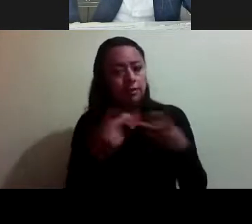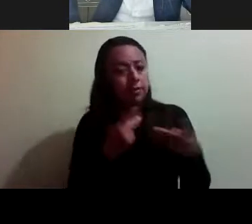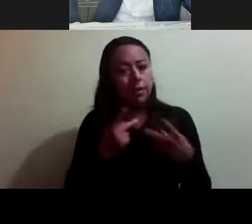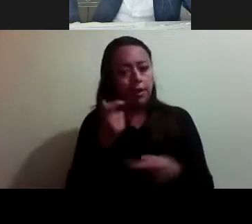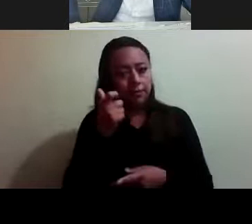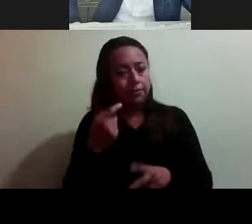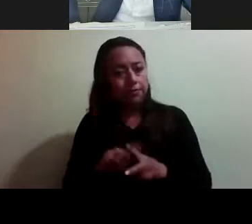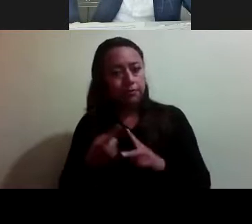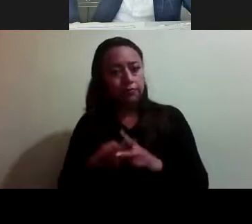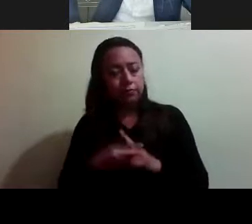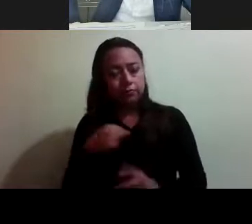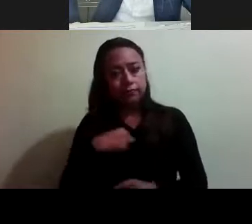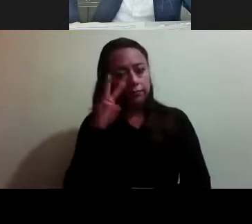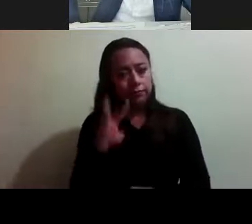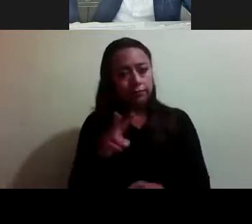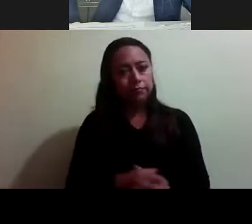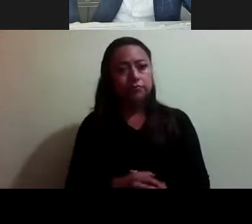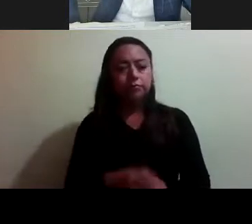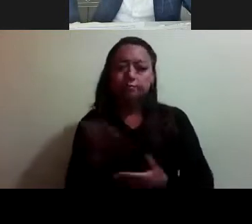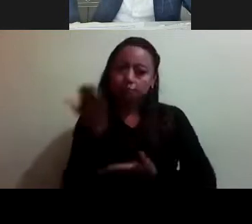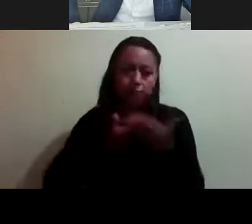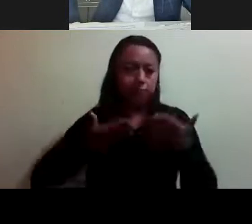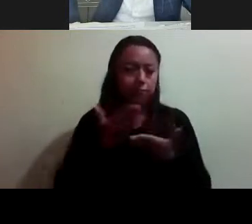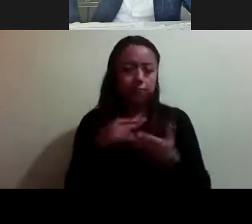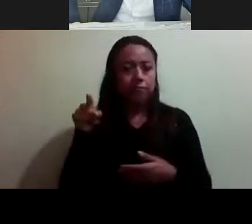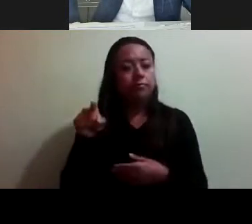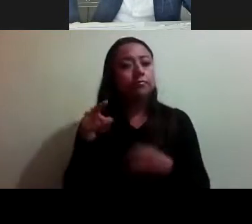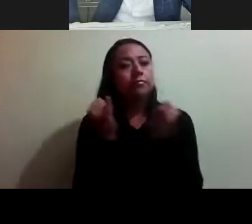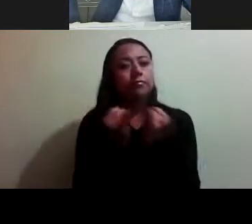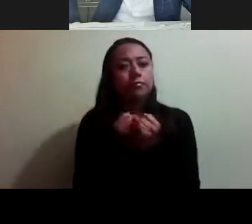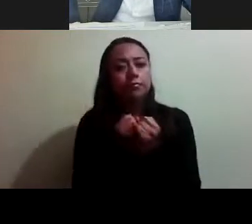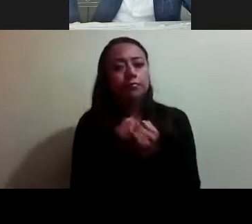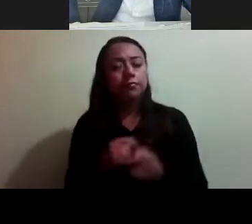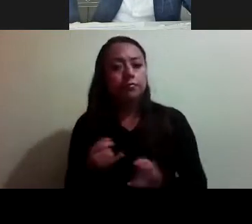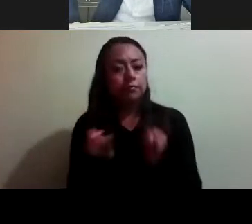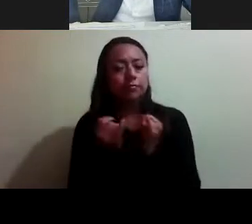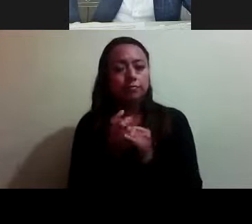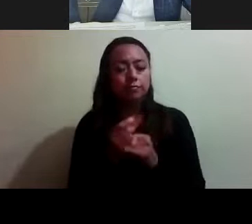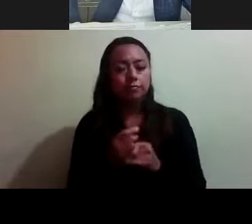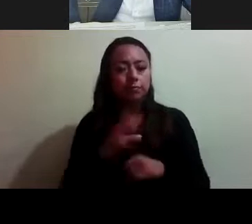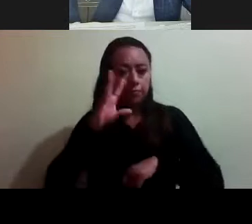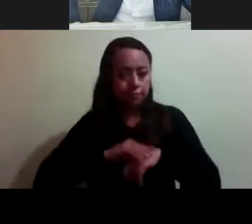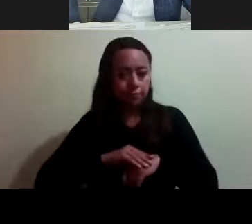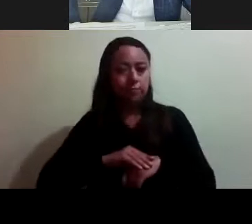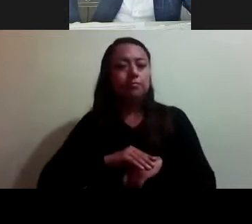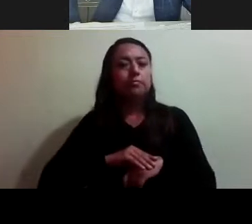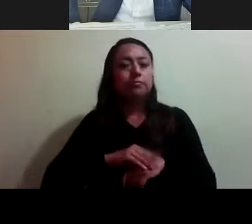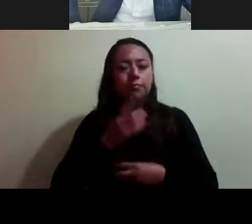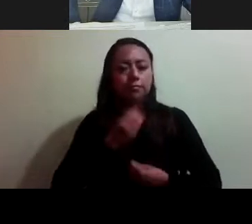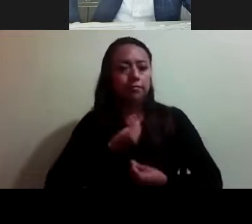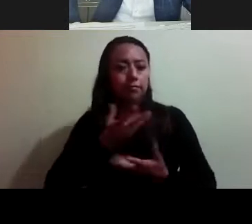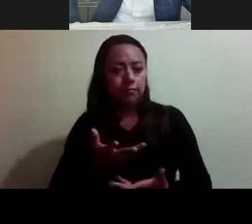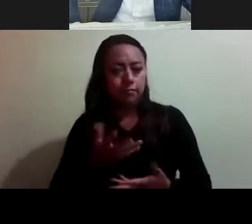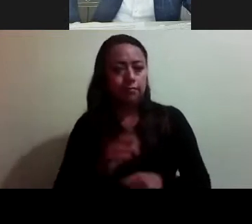que veo es, y comparto con usted, y además déjeme manifestarle que mi tono de indignación no es en contra de